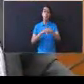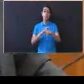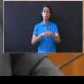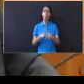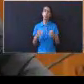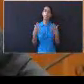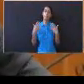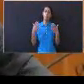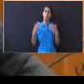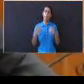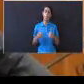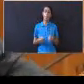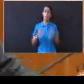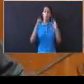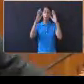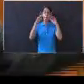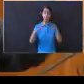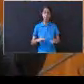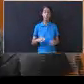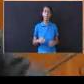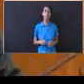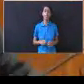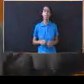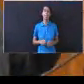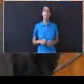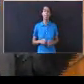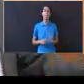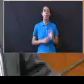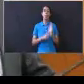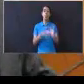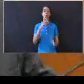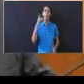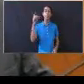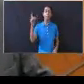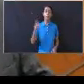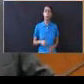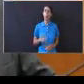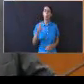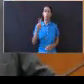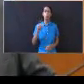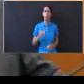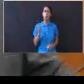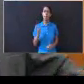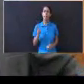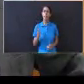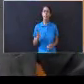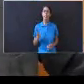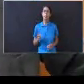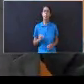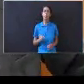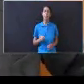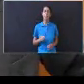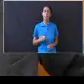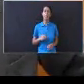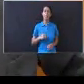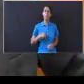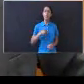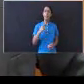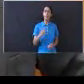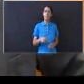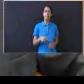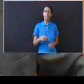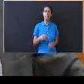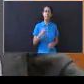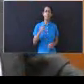presencia de Dios. No para siempre se tría el trigo. No para siempre se tría el trigo,